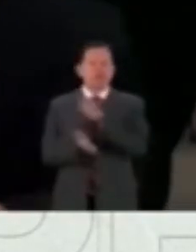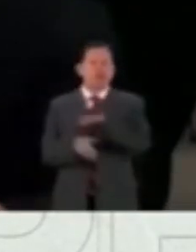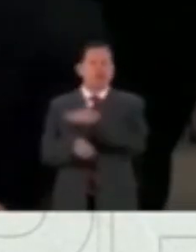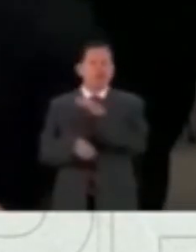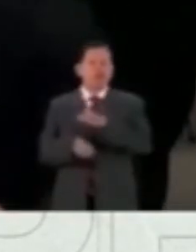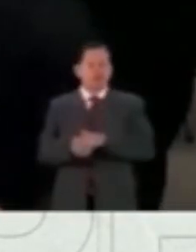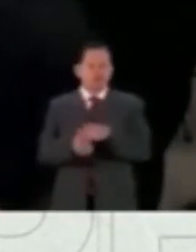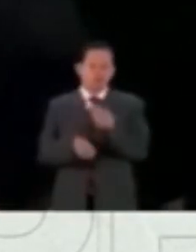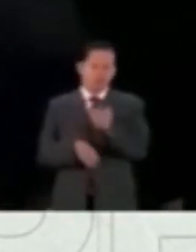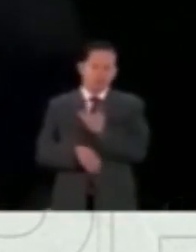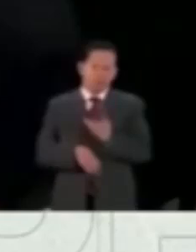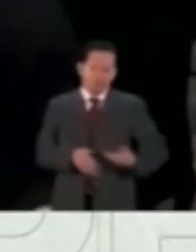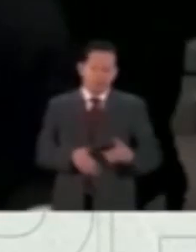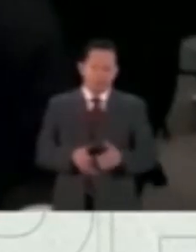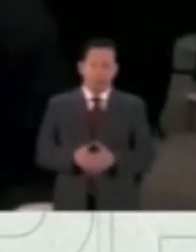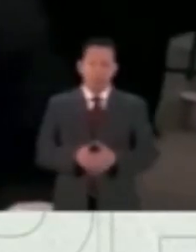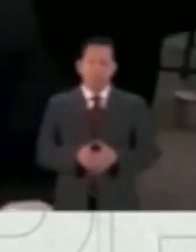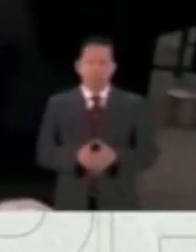presidente.